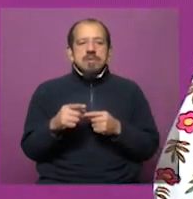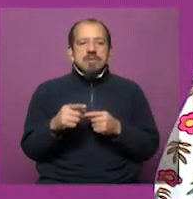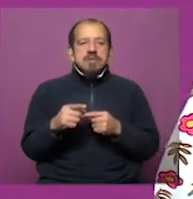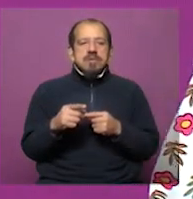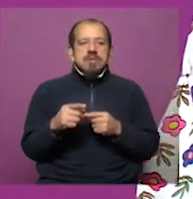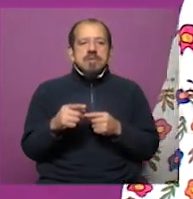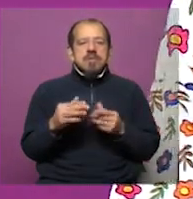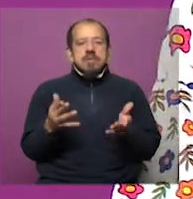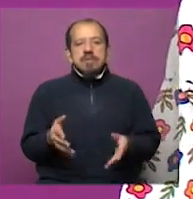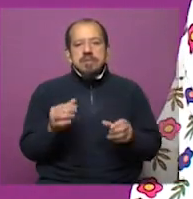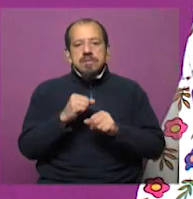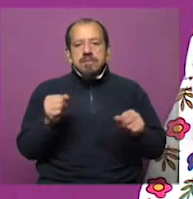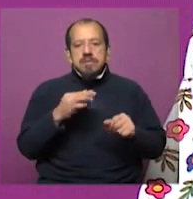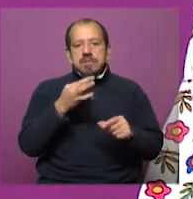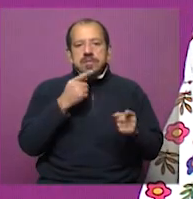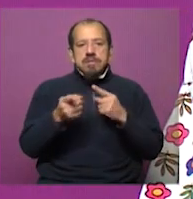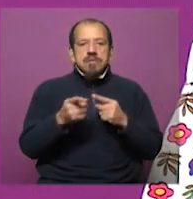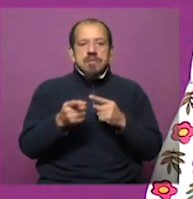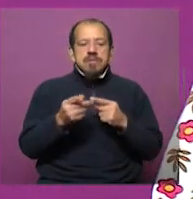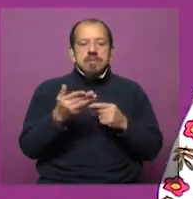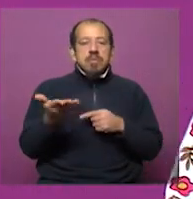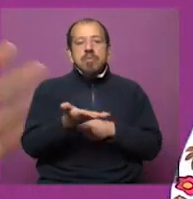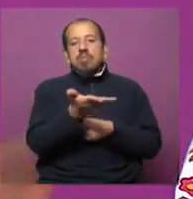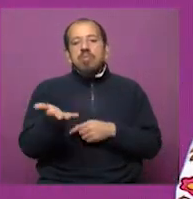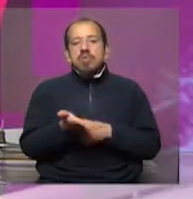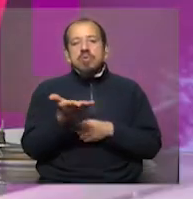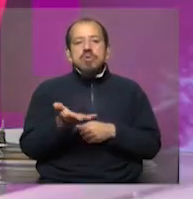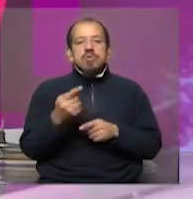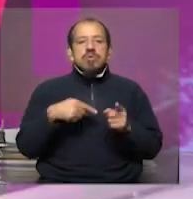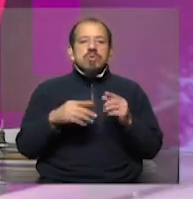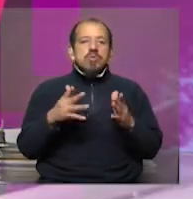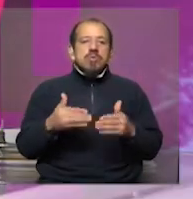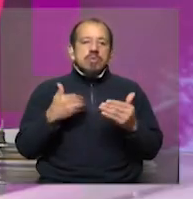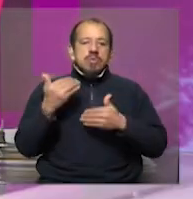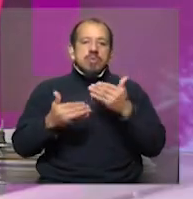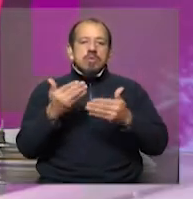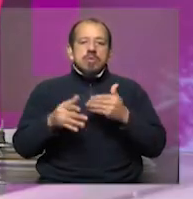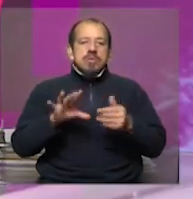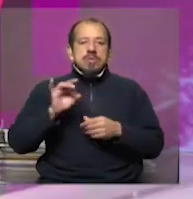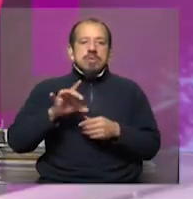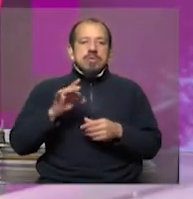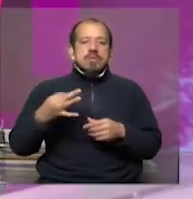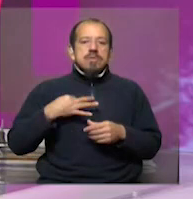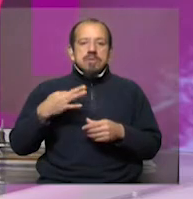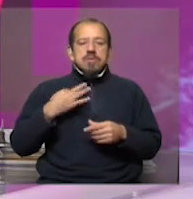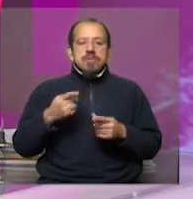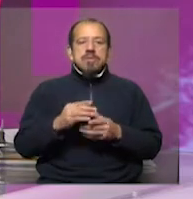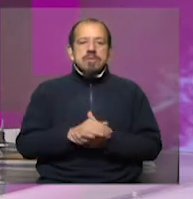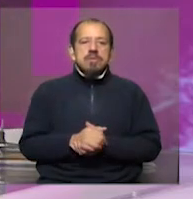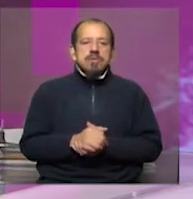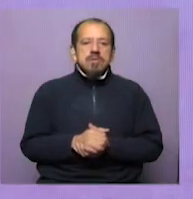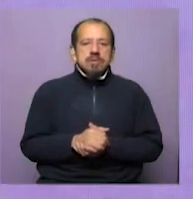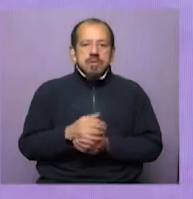repente, te puedo decir, un mozo ve una familia cómo evoluciona durante 15 años, en esto debe ser muy parecido también.